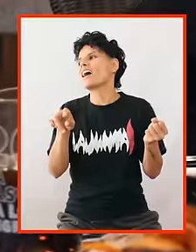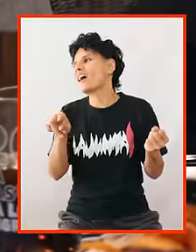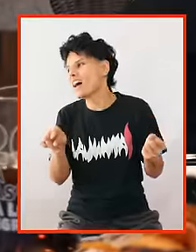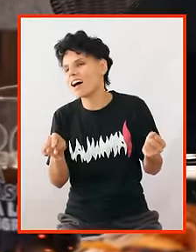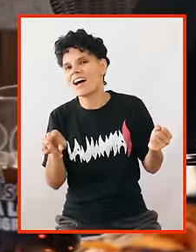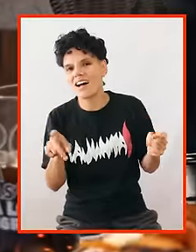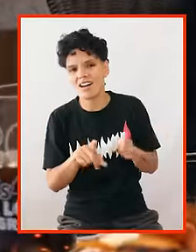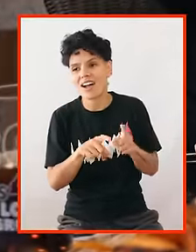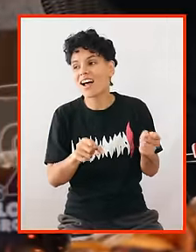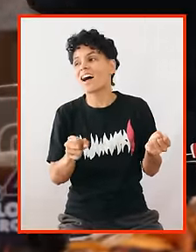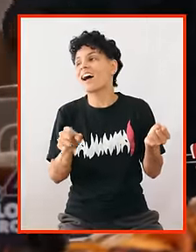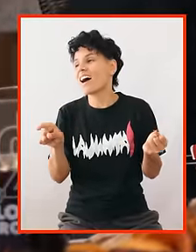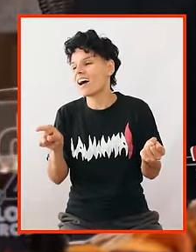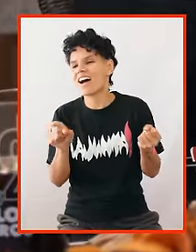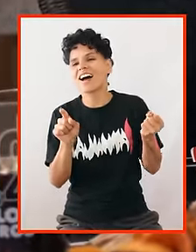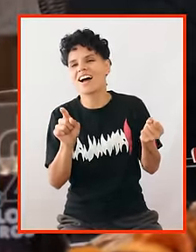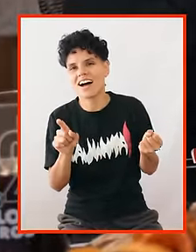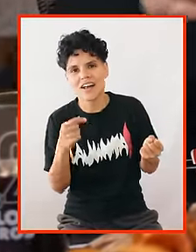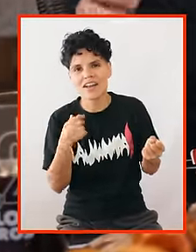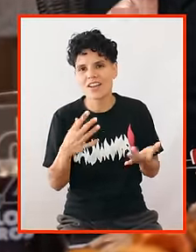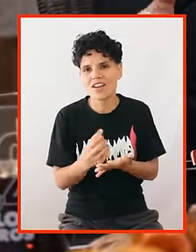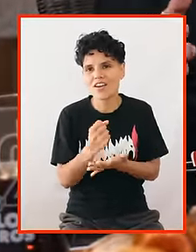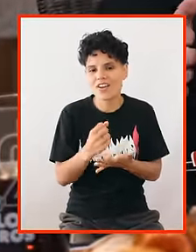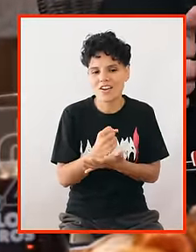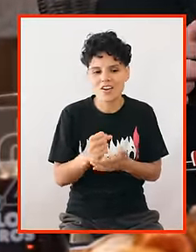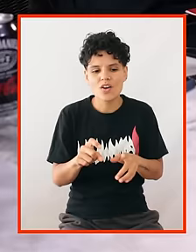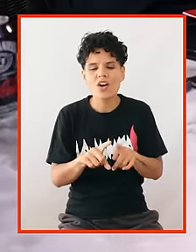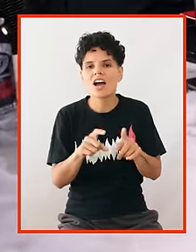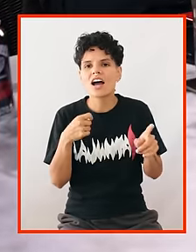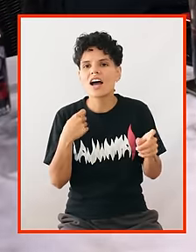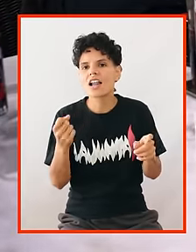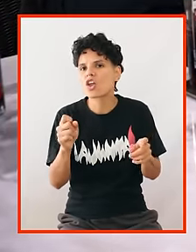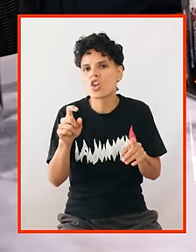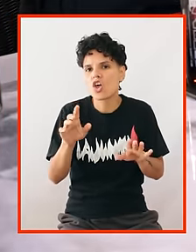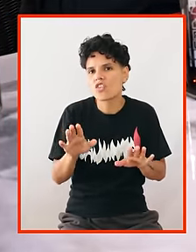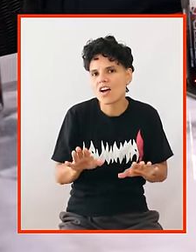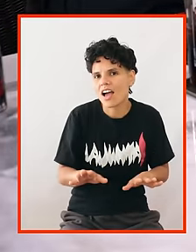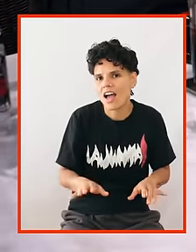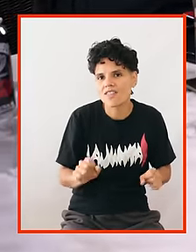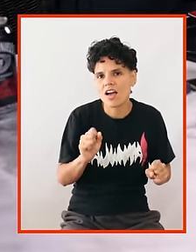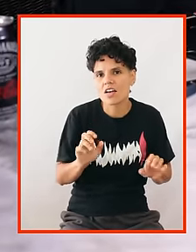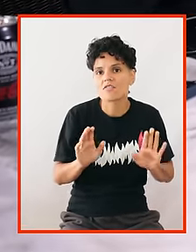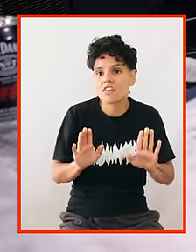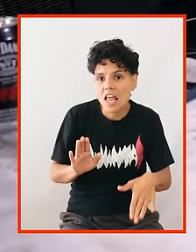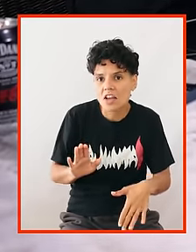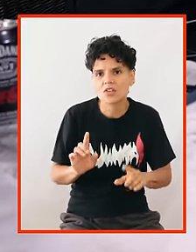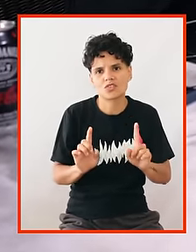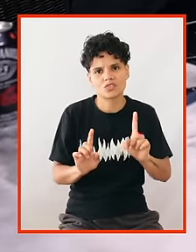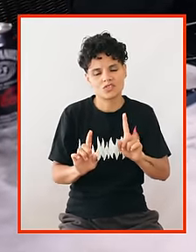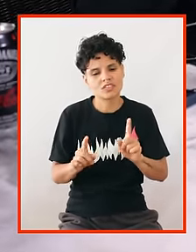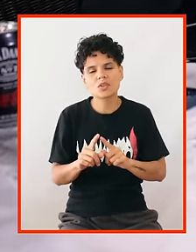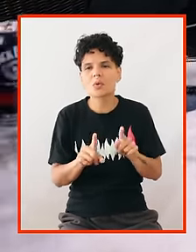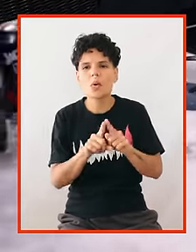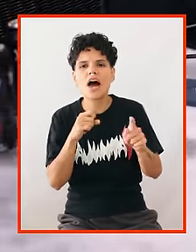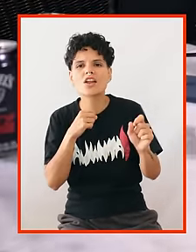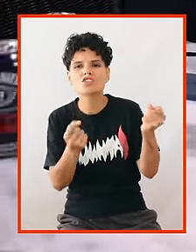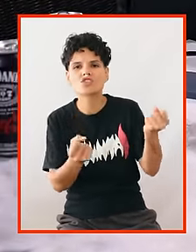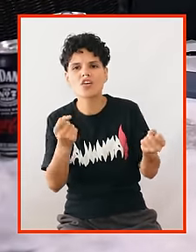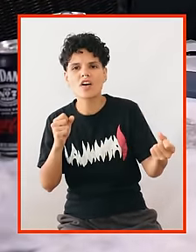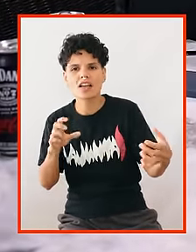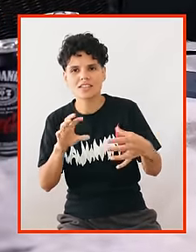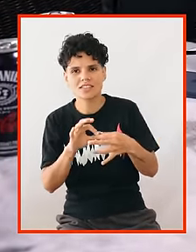sí, pa' este cabrón, va. Y seguía, ¿cachai? Como que le metía segunda nomás. Momento de complicidad con el chofer. Sí. Todos estos momentos, sí, todos estos